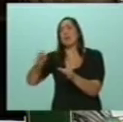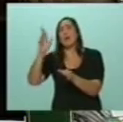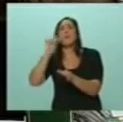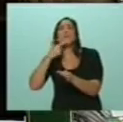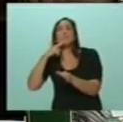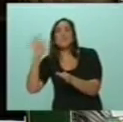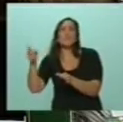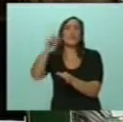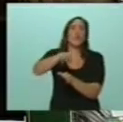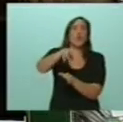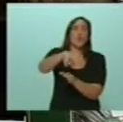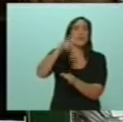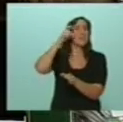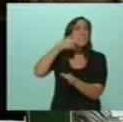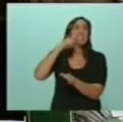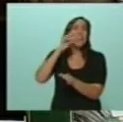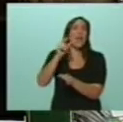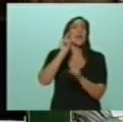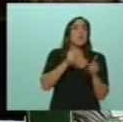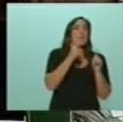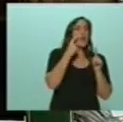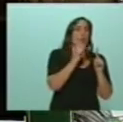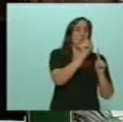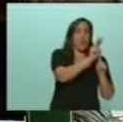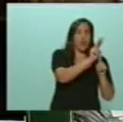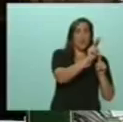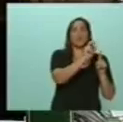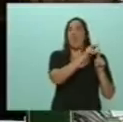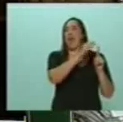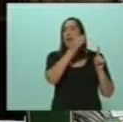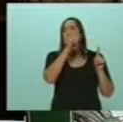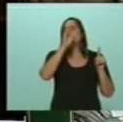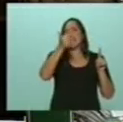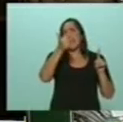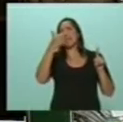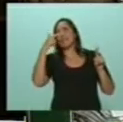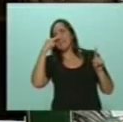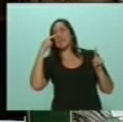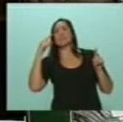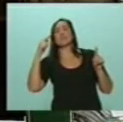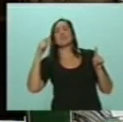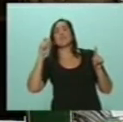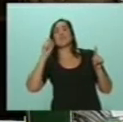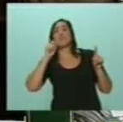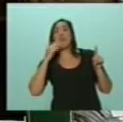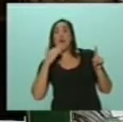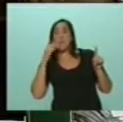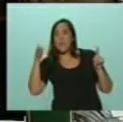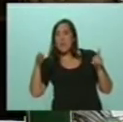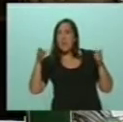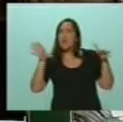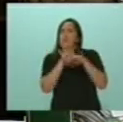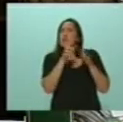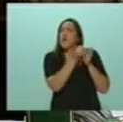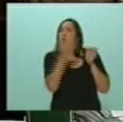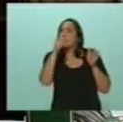Ensenada, entre el día 2 y 5, 6, 7 de abril, para poder determinar con precisión. Sinceramente creo